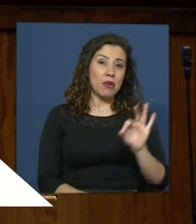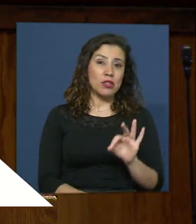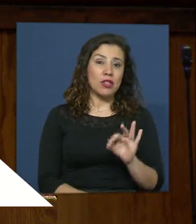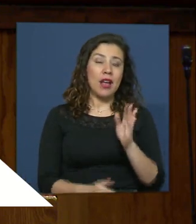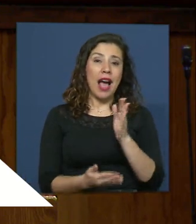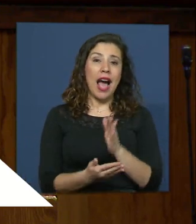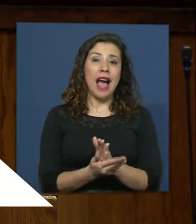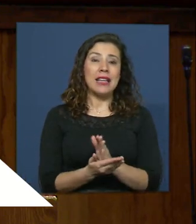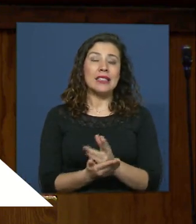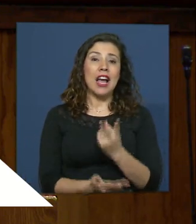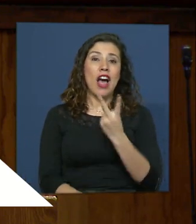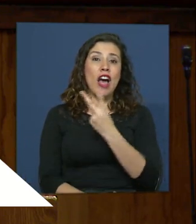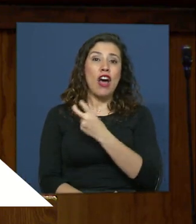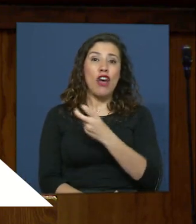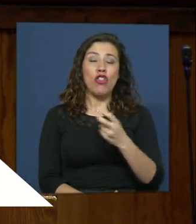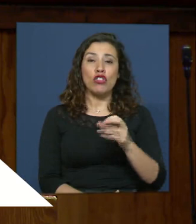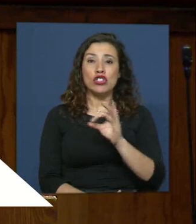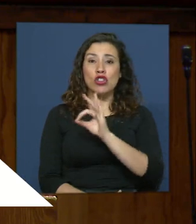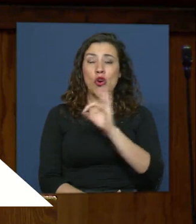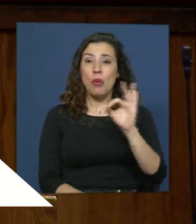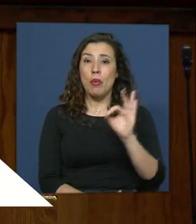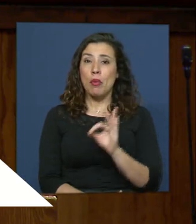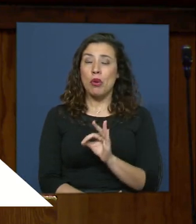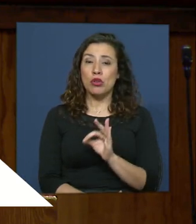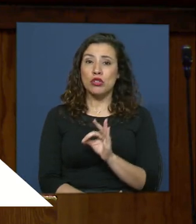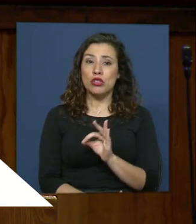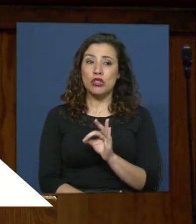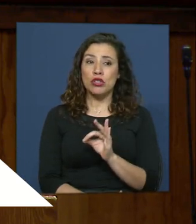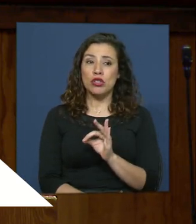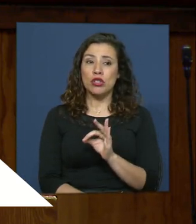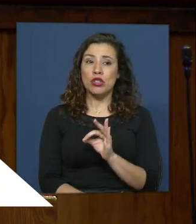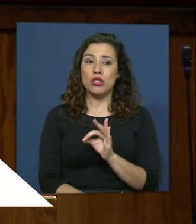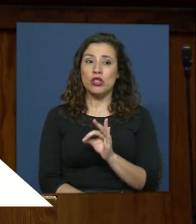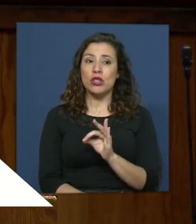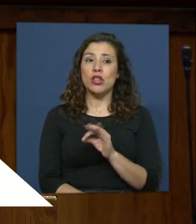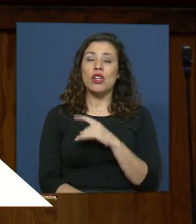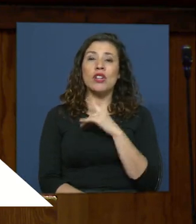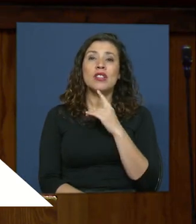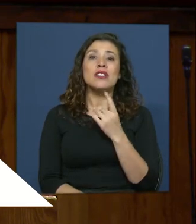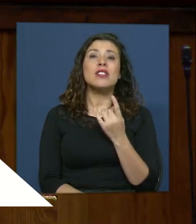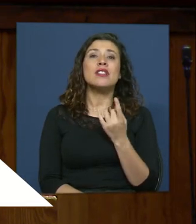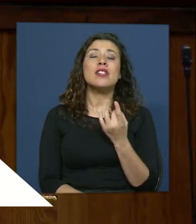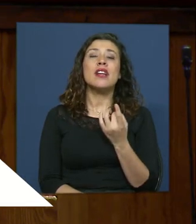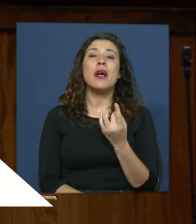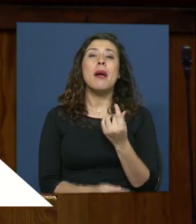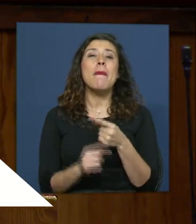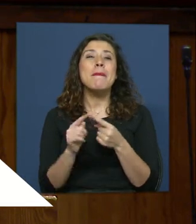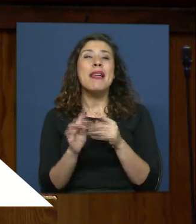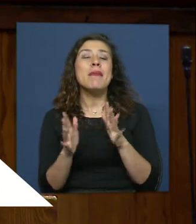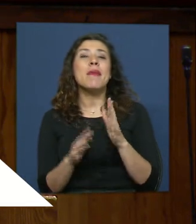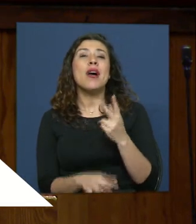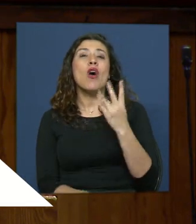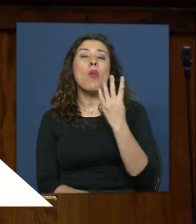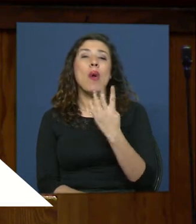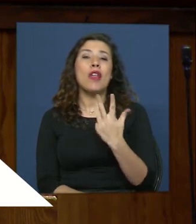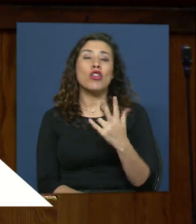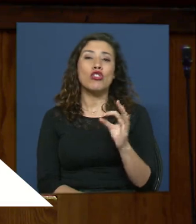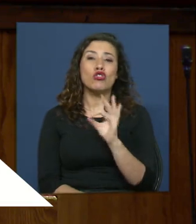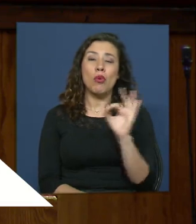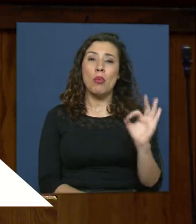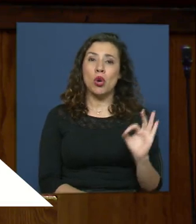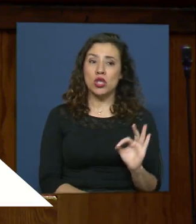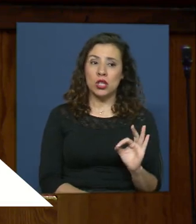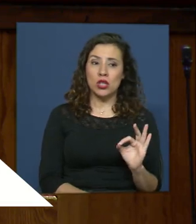al 200% y que la mediana es de solo el 48%. Es